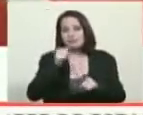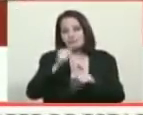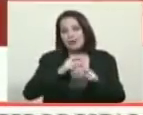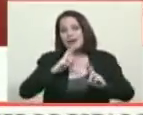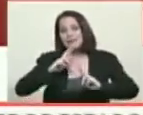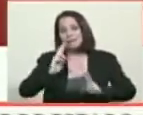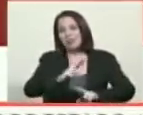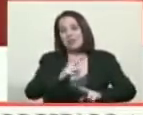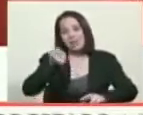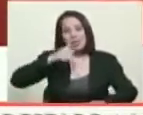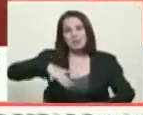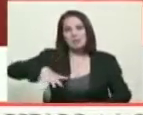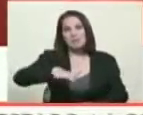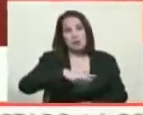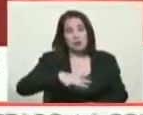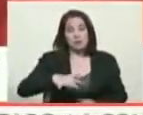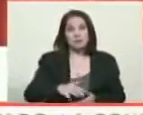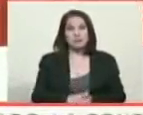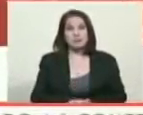respuestas del pueblo